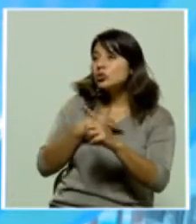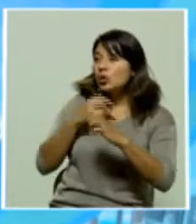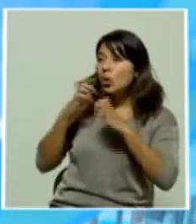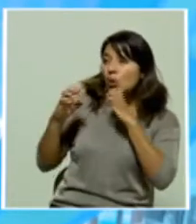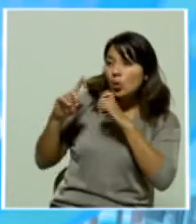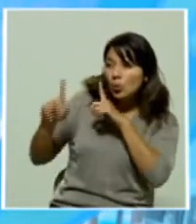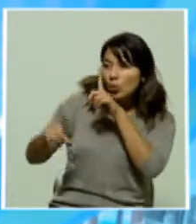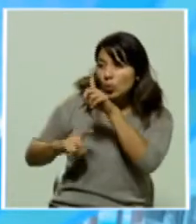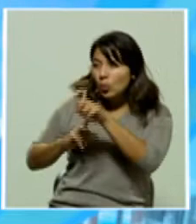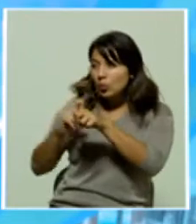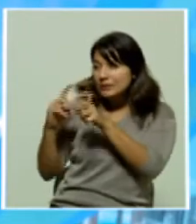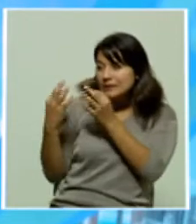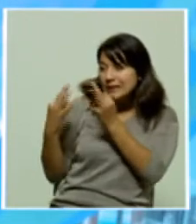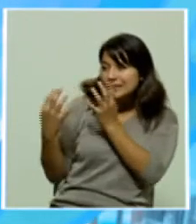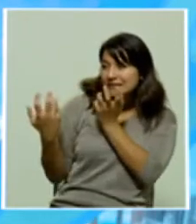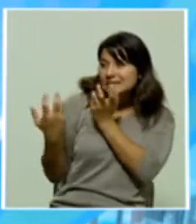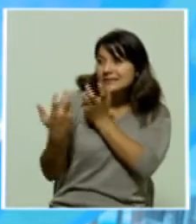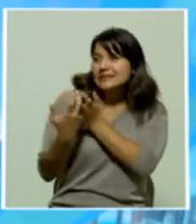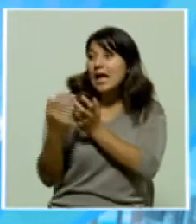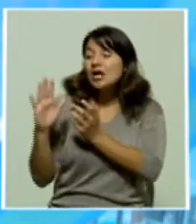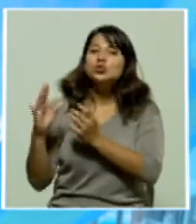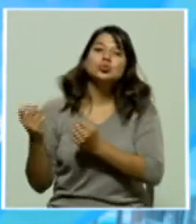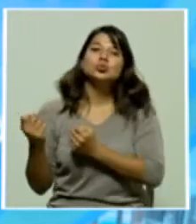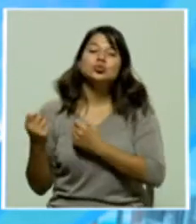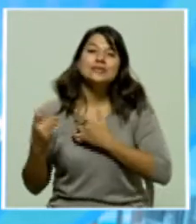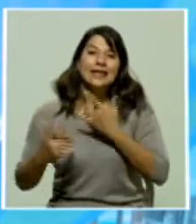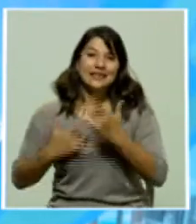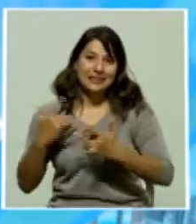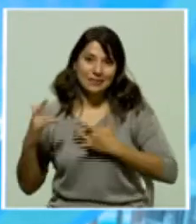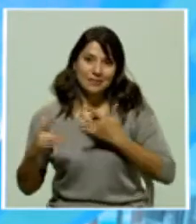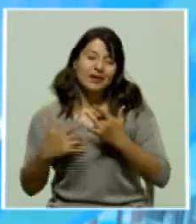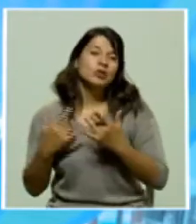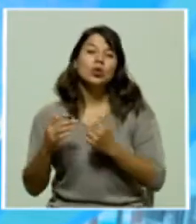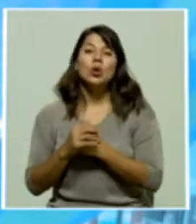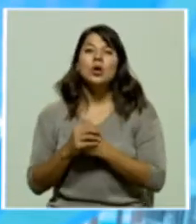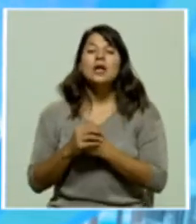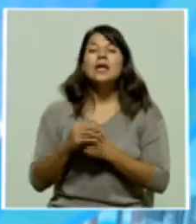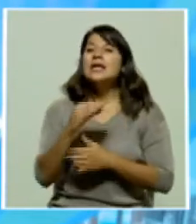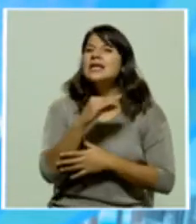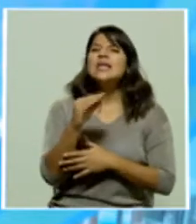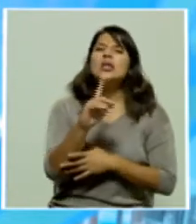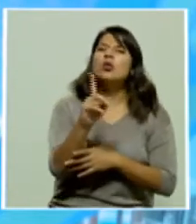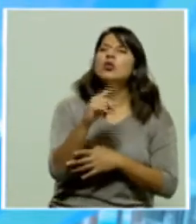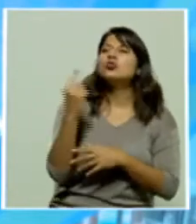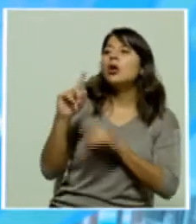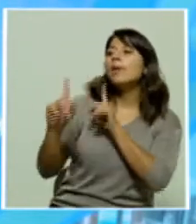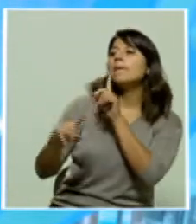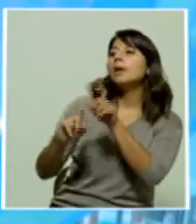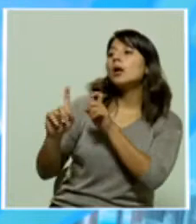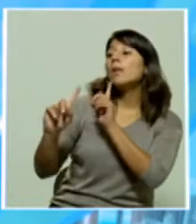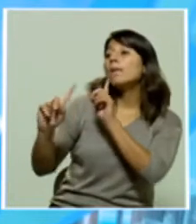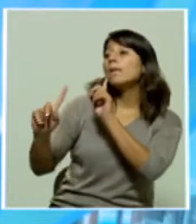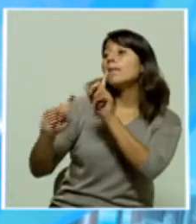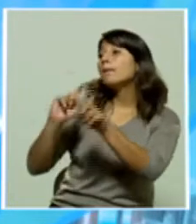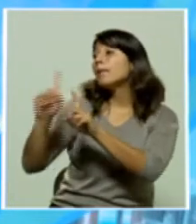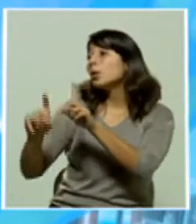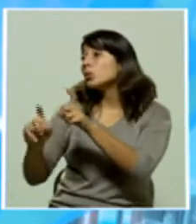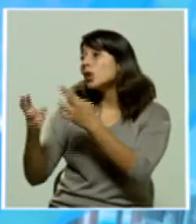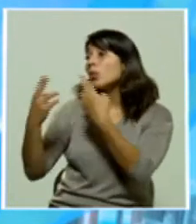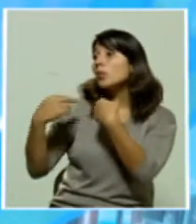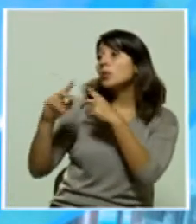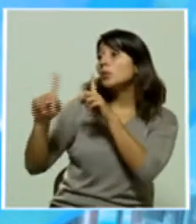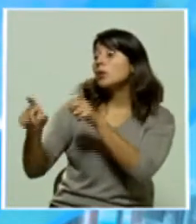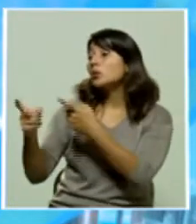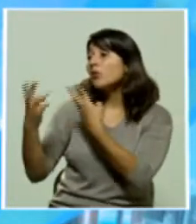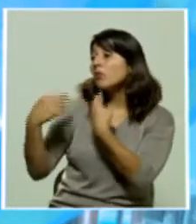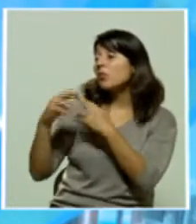del entrevistado y te alejas de un formato que lamentablemente es muy utilizado, que es el del cuestionario directo sin importar la respuesta de la